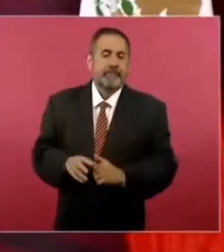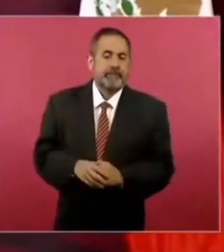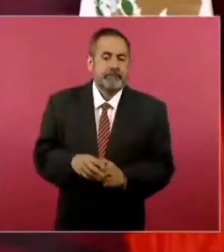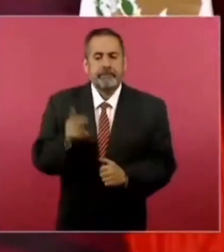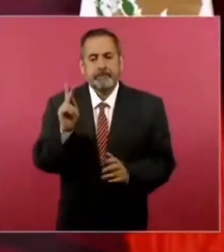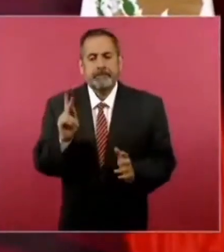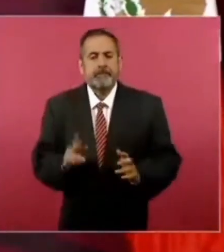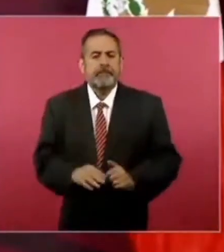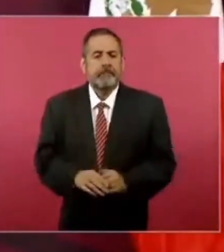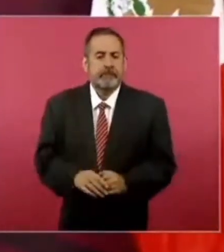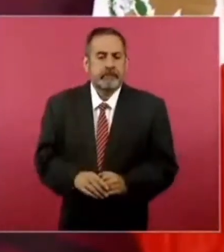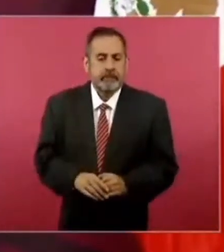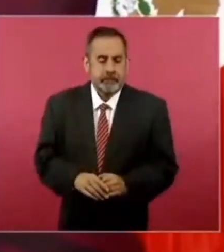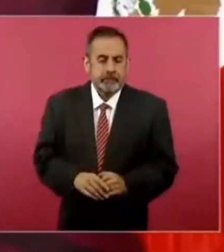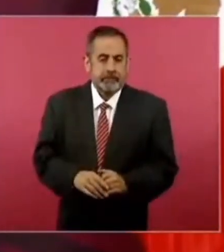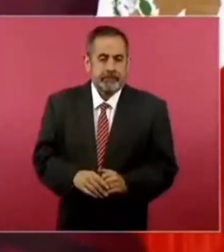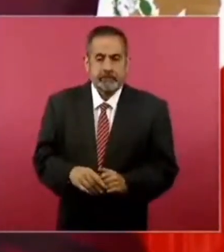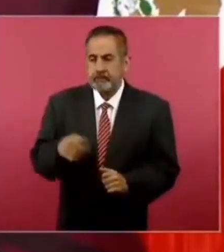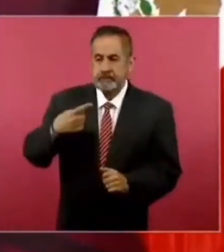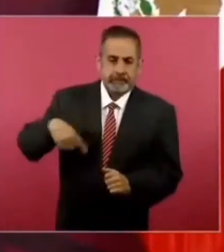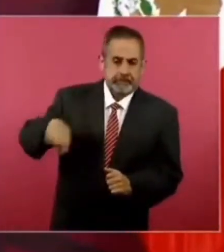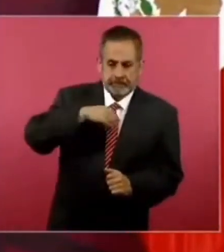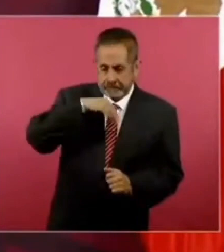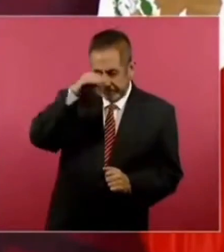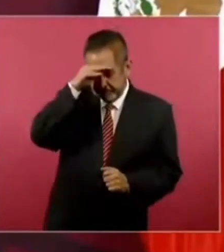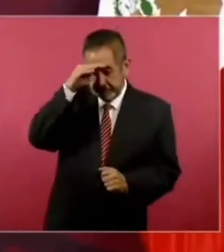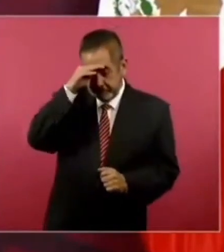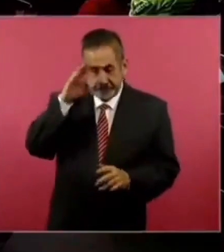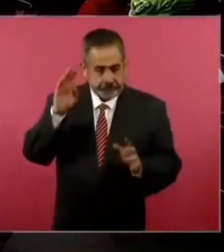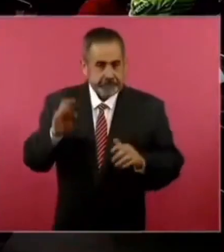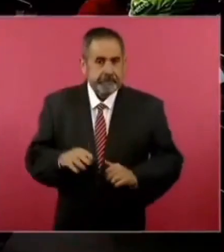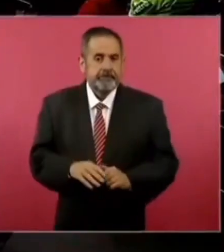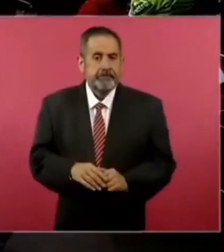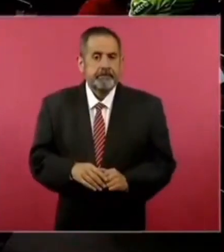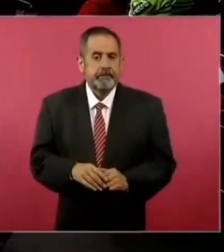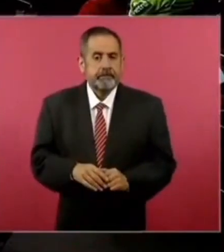Pero se pensaba que había